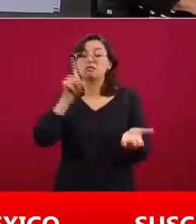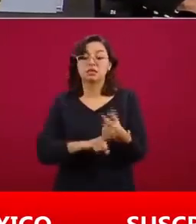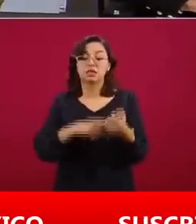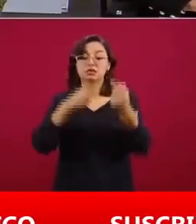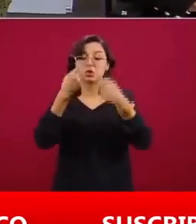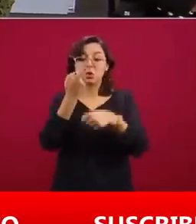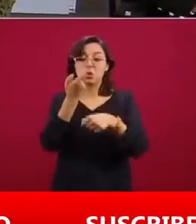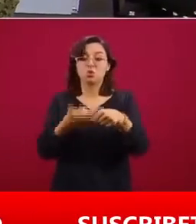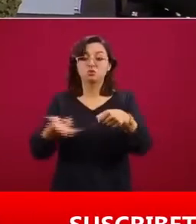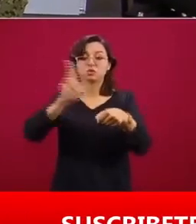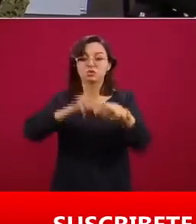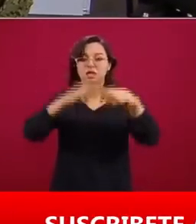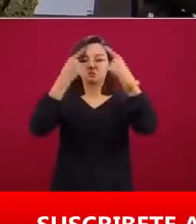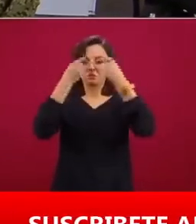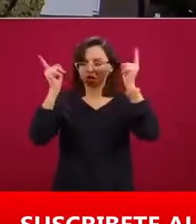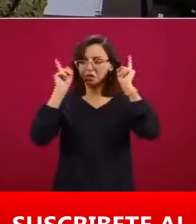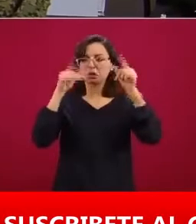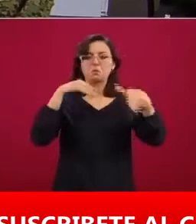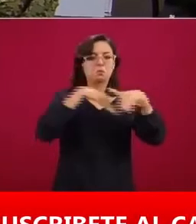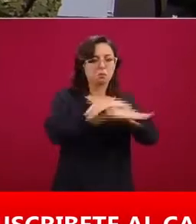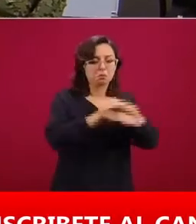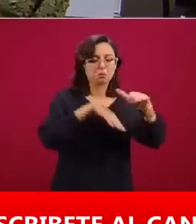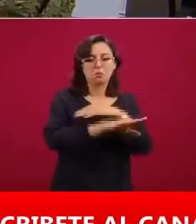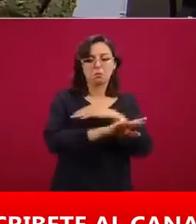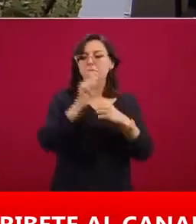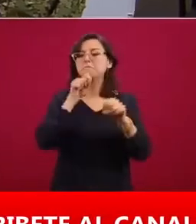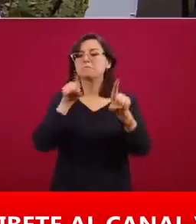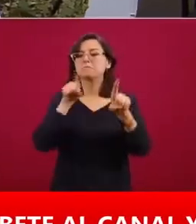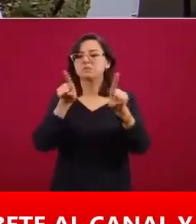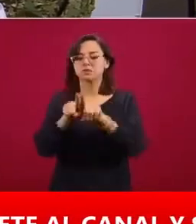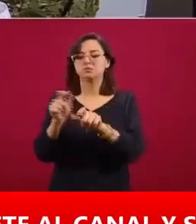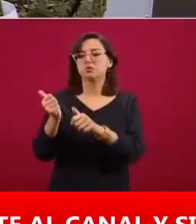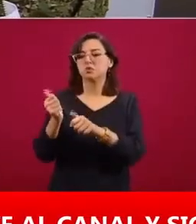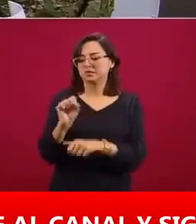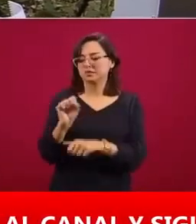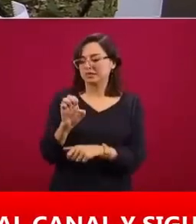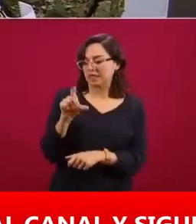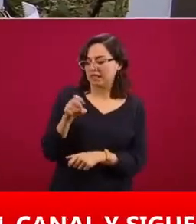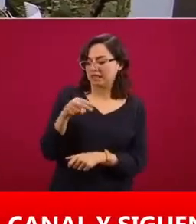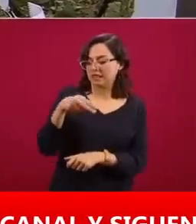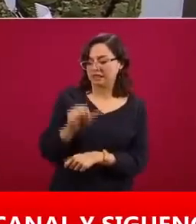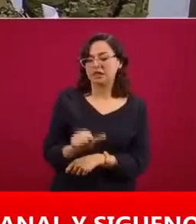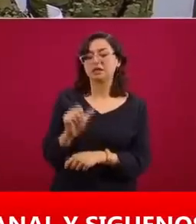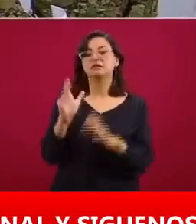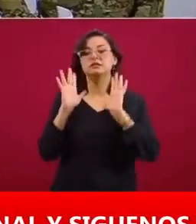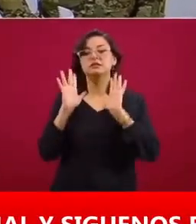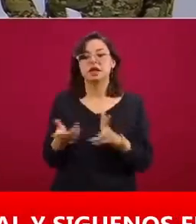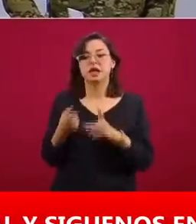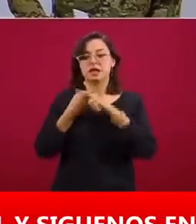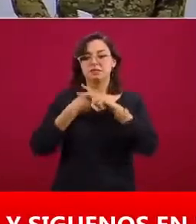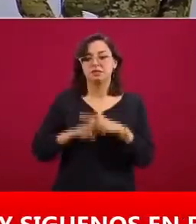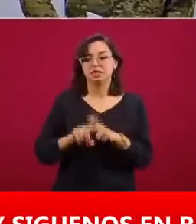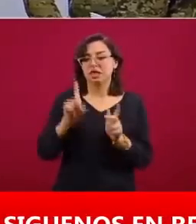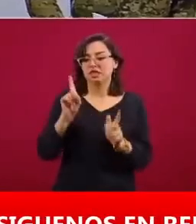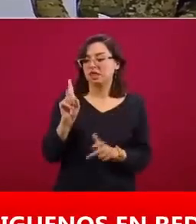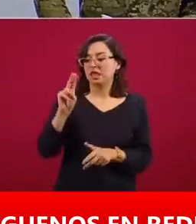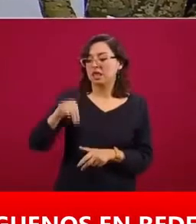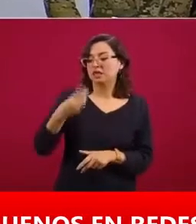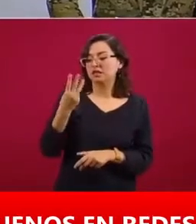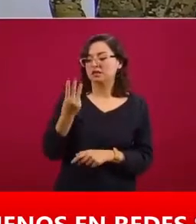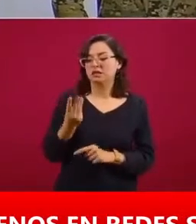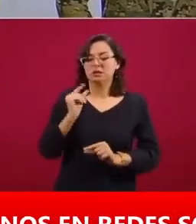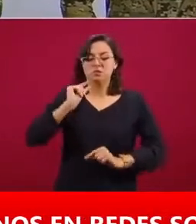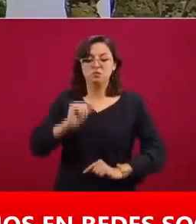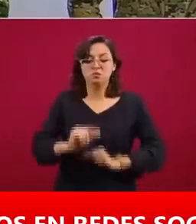en hospitales de marina en hospitales del ejercicio empieza el plan dn3 poco a poco